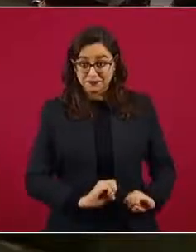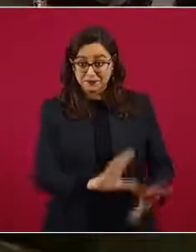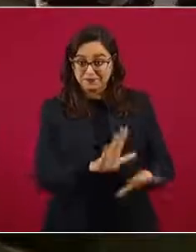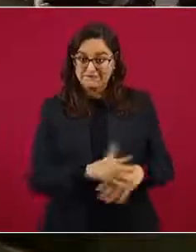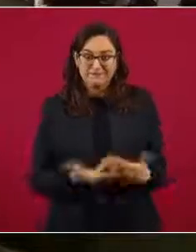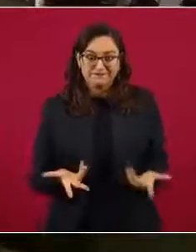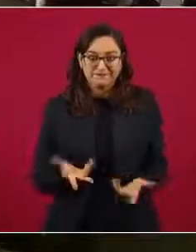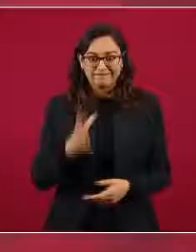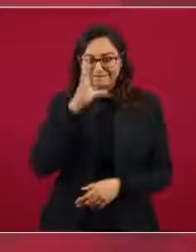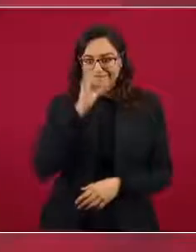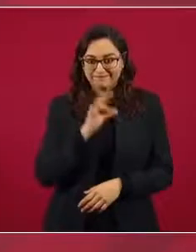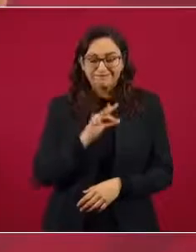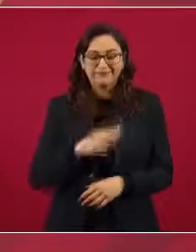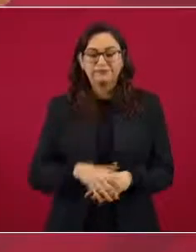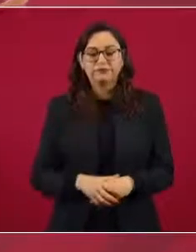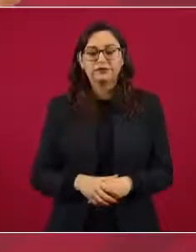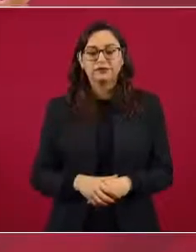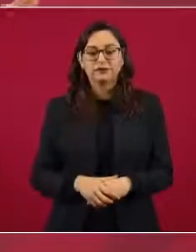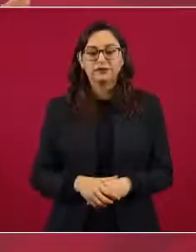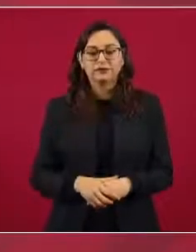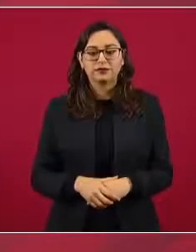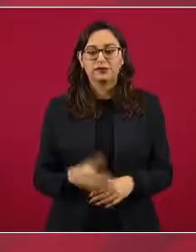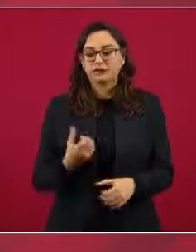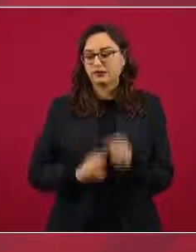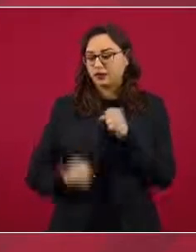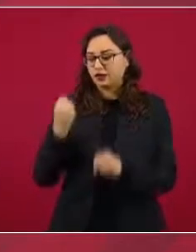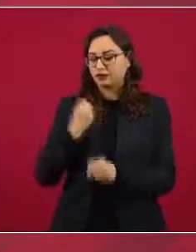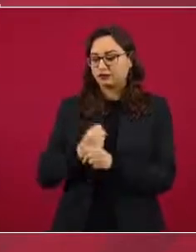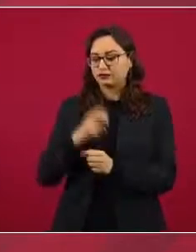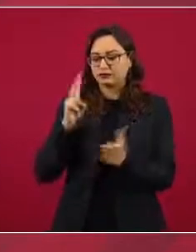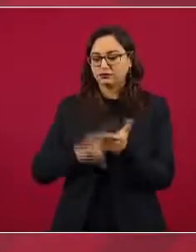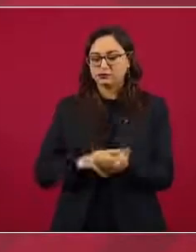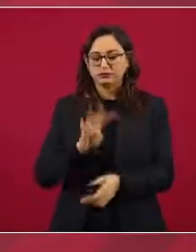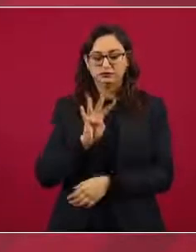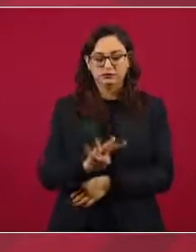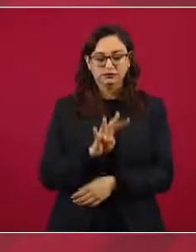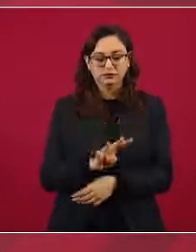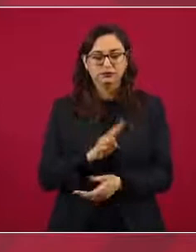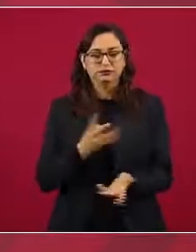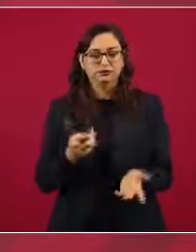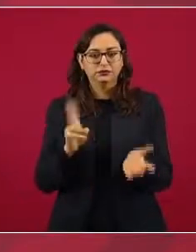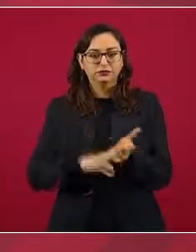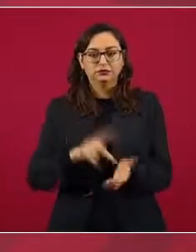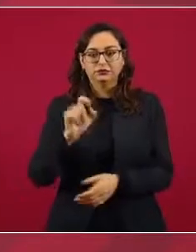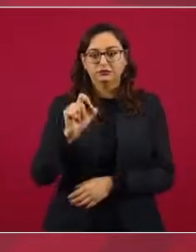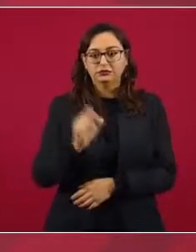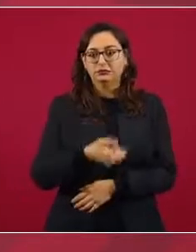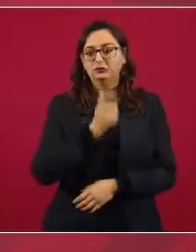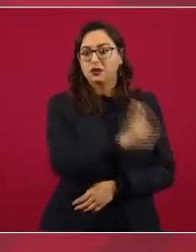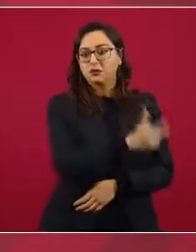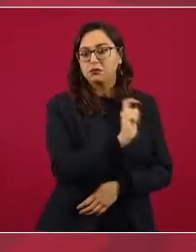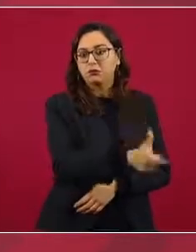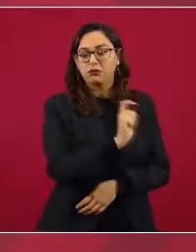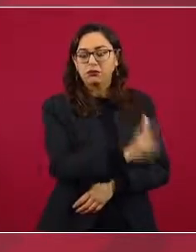porque ya se pagó en el 19 y se pagó en el 20.